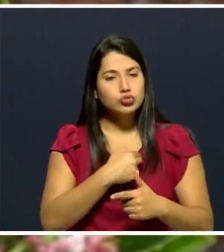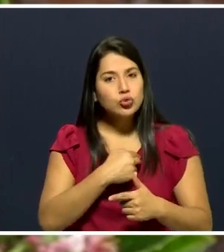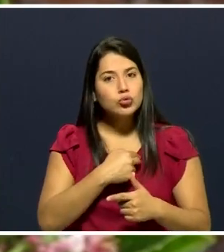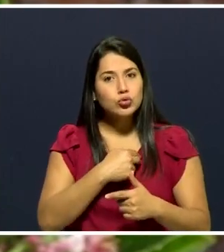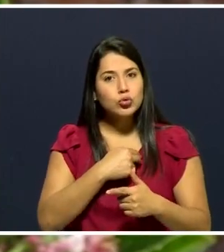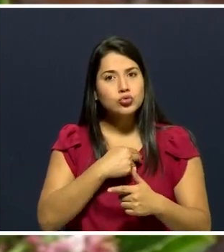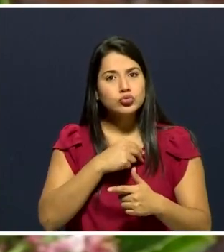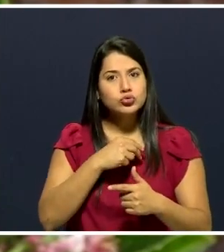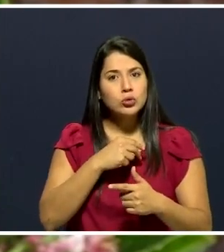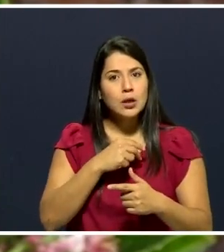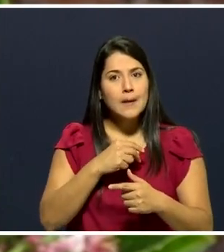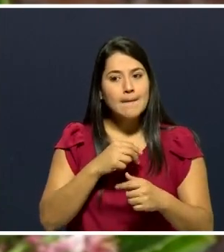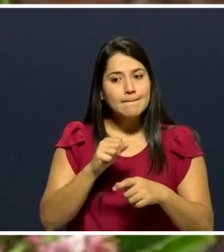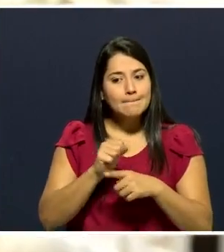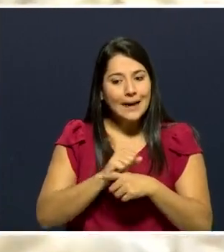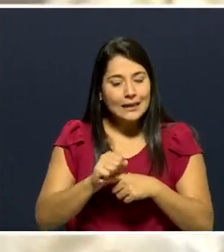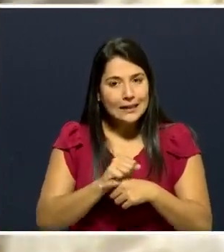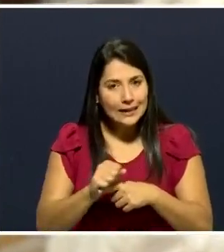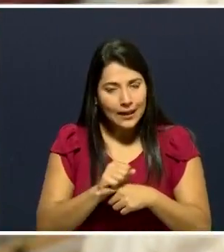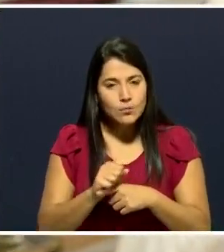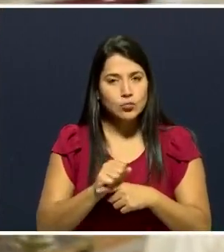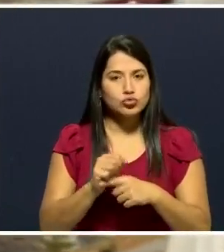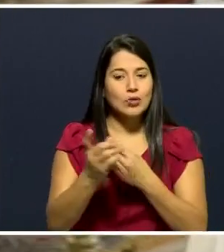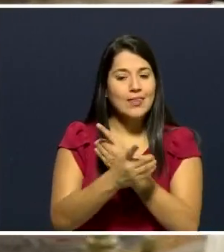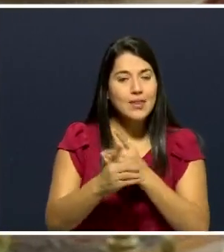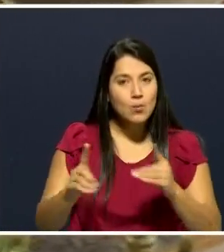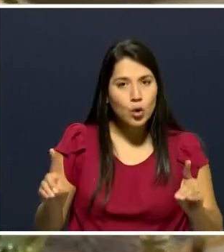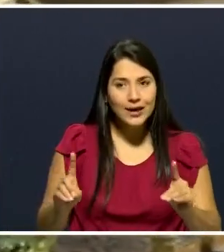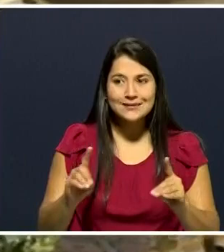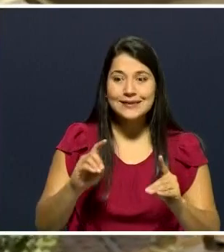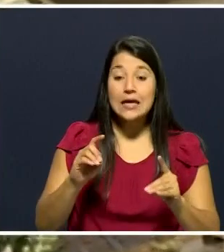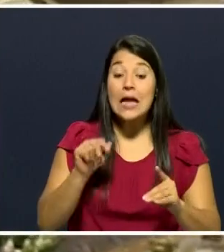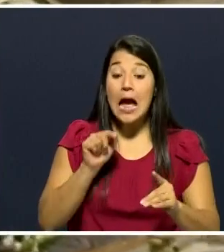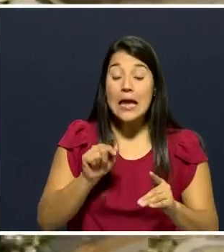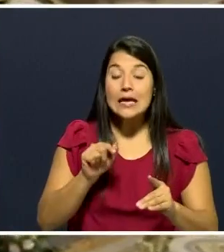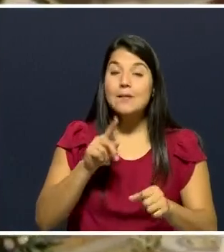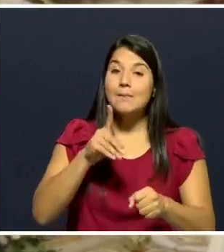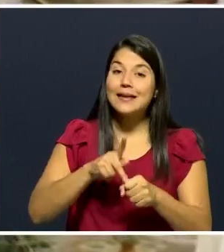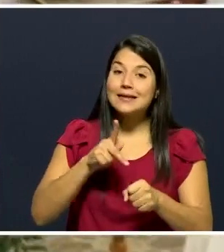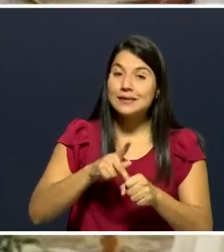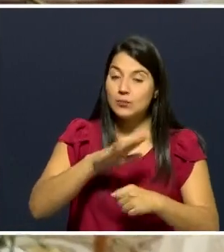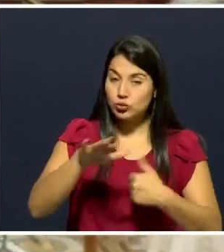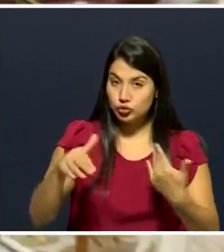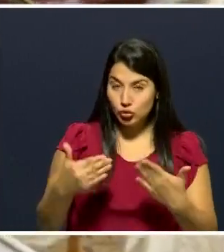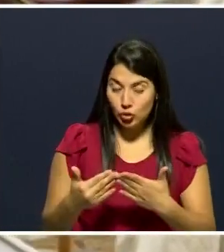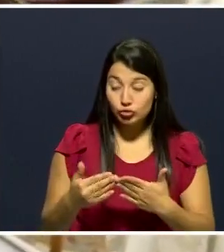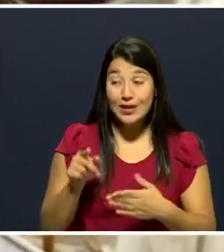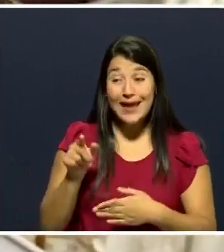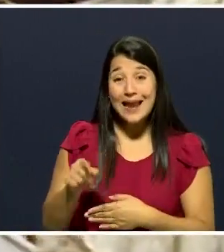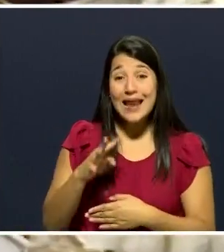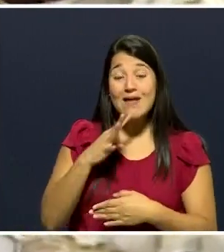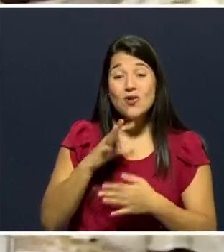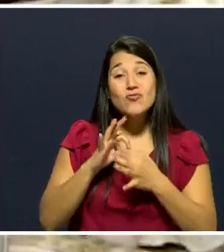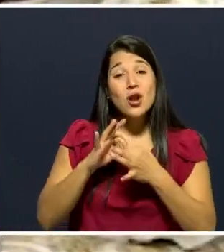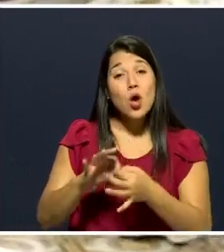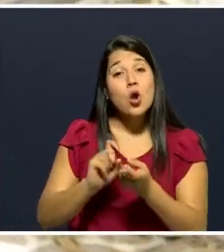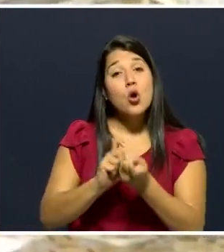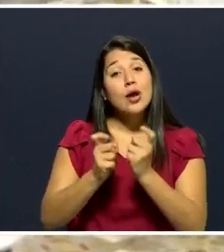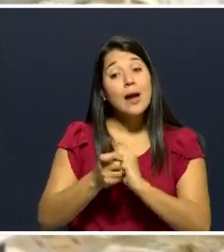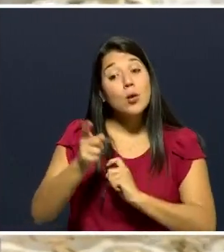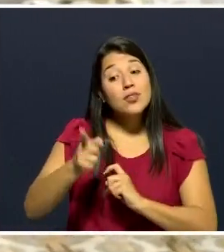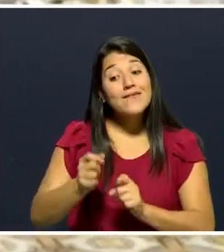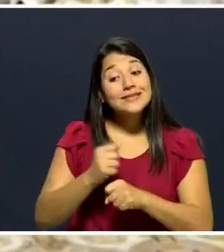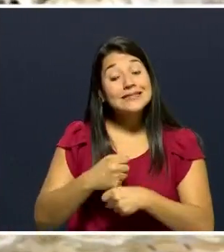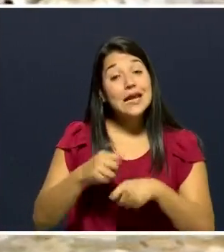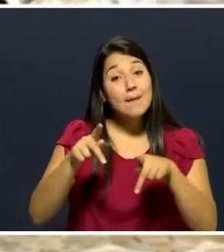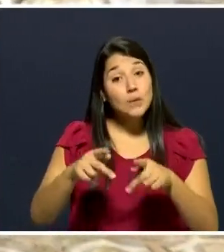una democracia participativa. Ante la situación global, Quirós se refirió a los cambios que las personas deberán hacer a partir de